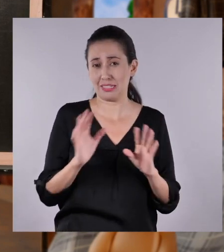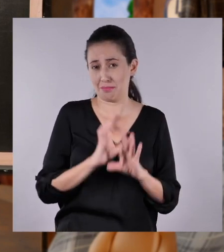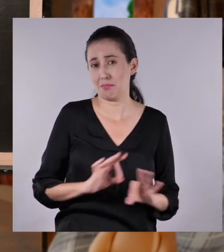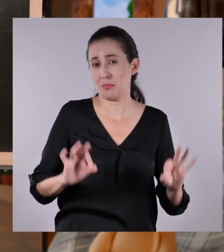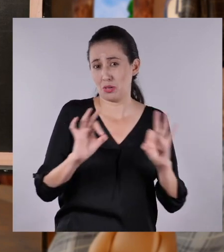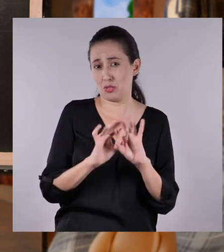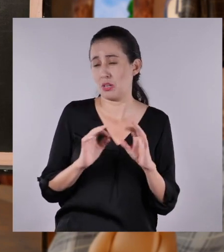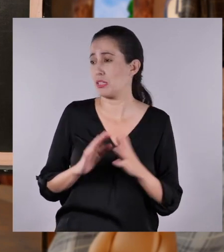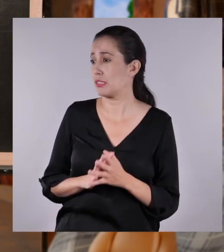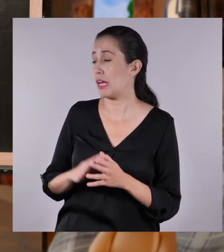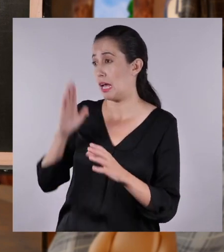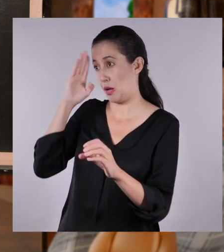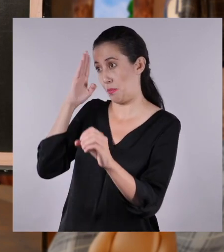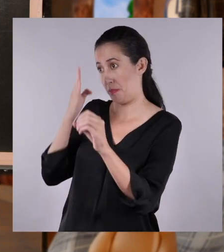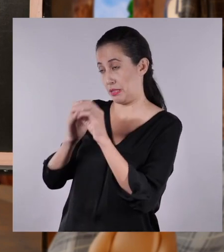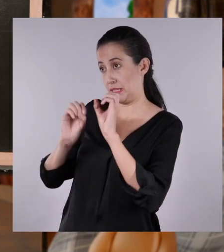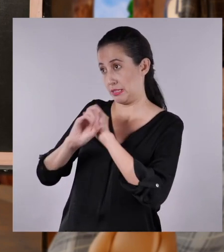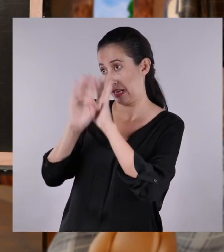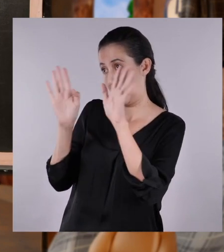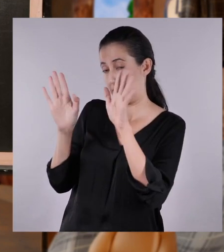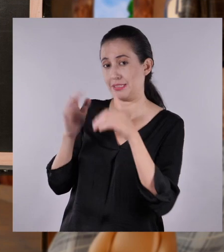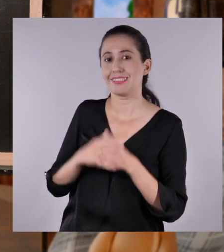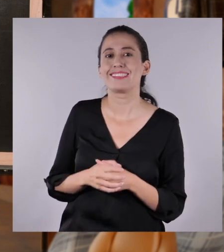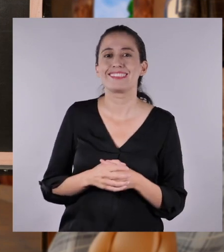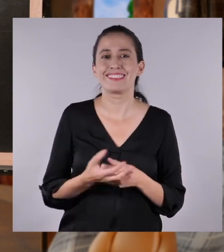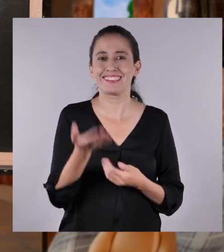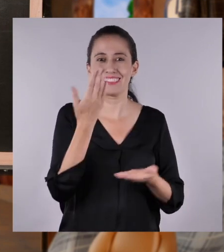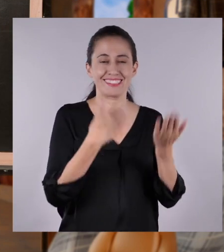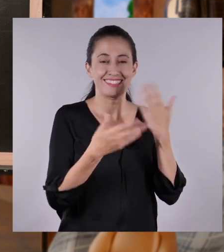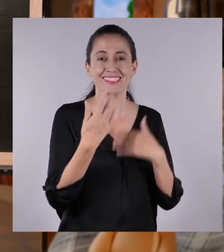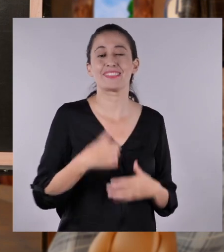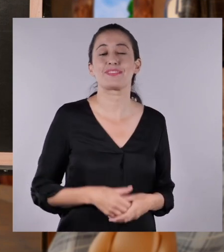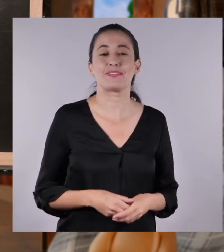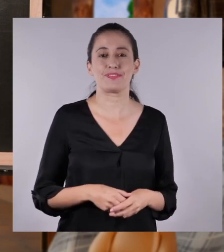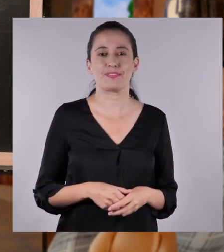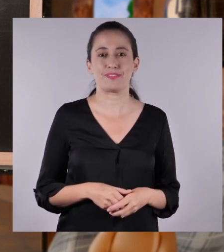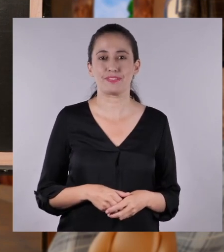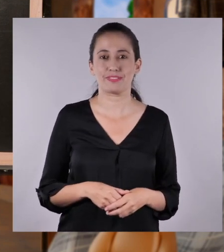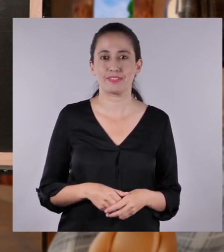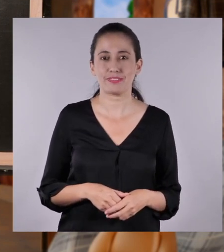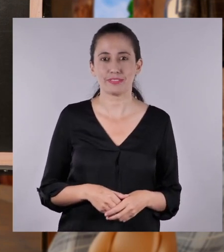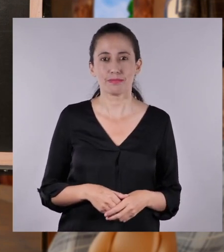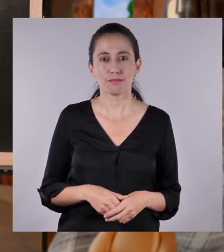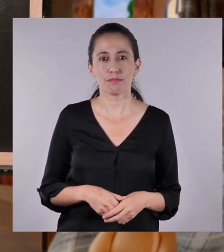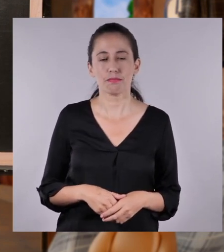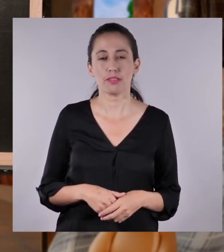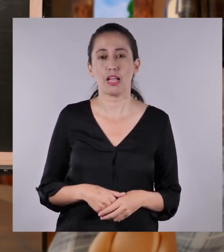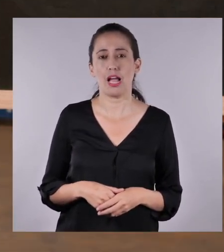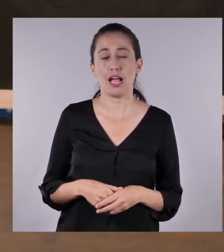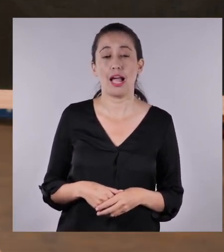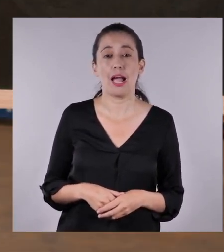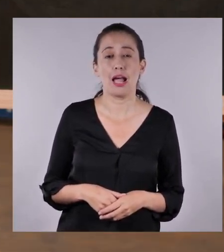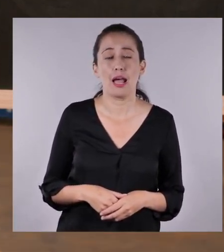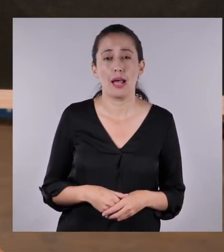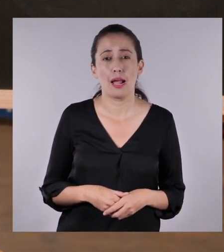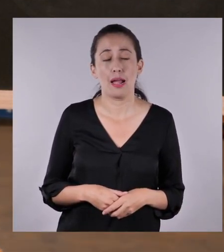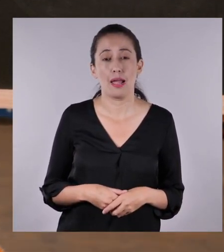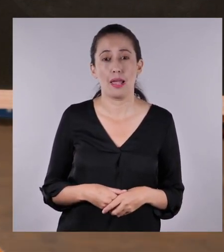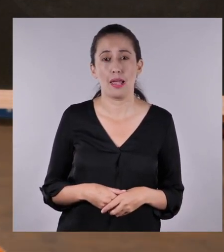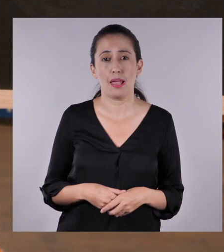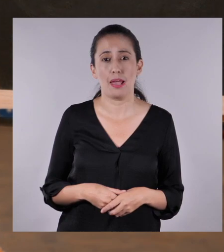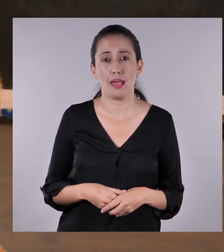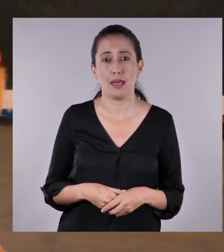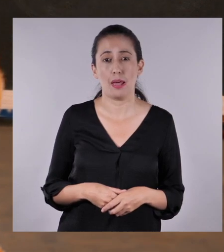deportista ecuatoriana importante? ¿Que sí tiene sus metas claras? Sí. Está bien, cuéntame. Está bien, deme. A ver.